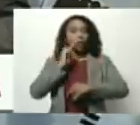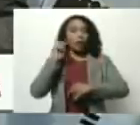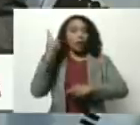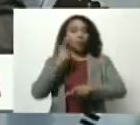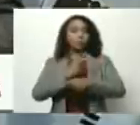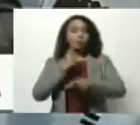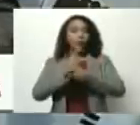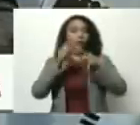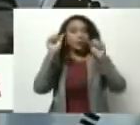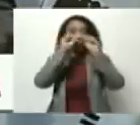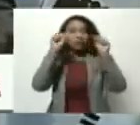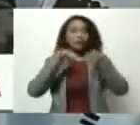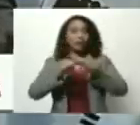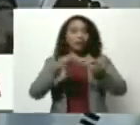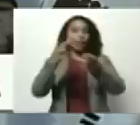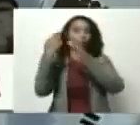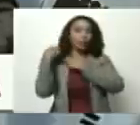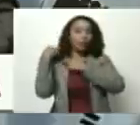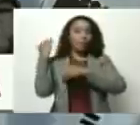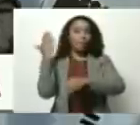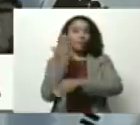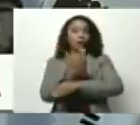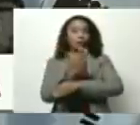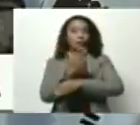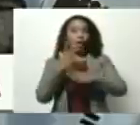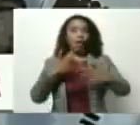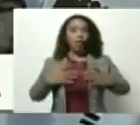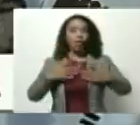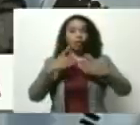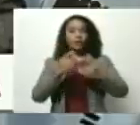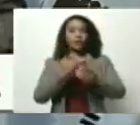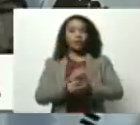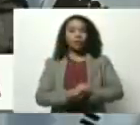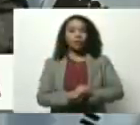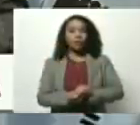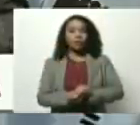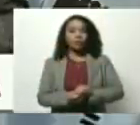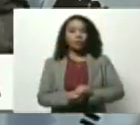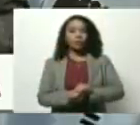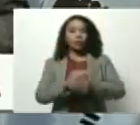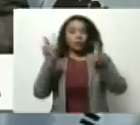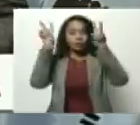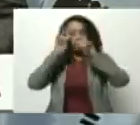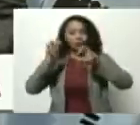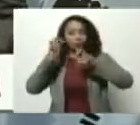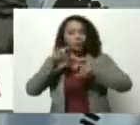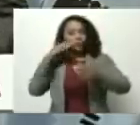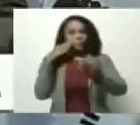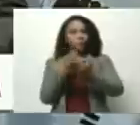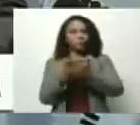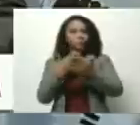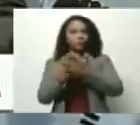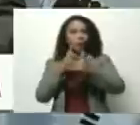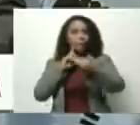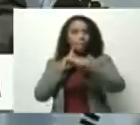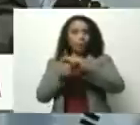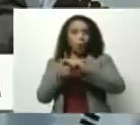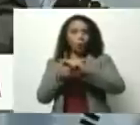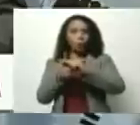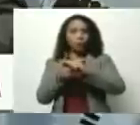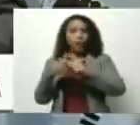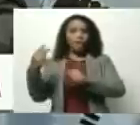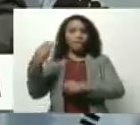sistema penal de responsabilidad de los y las adolescentes. En el transcurso de la investigación se pudo determinar que la